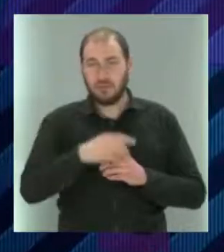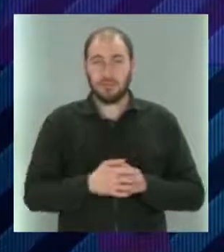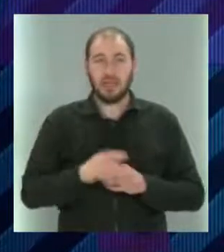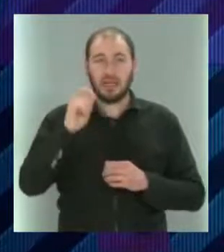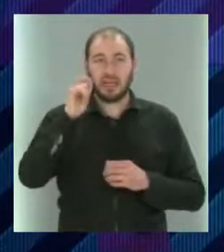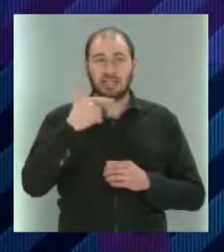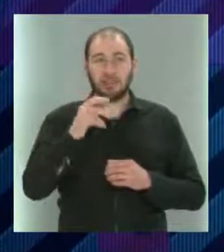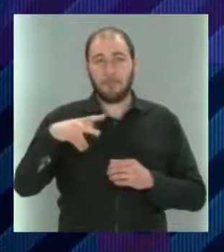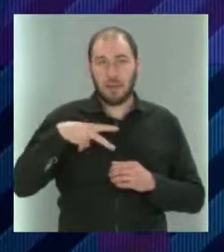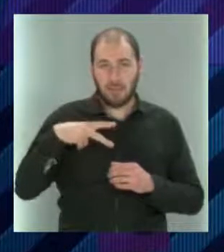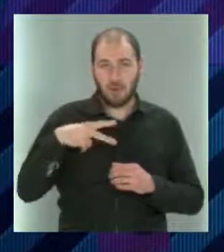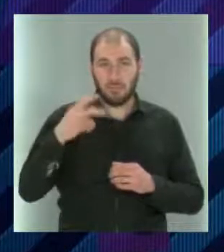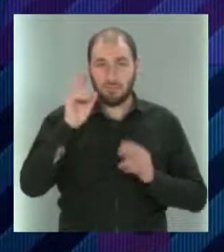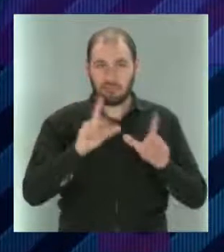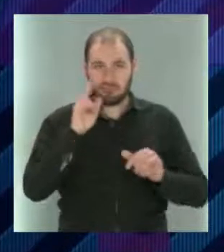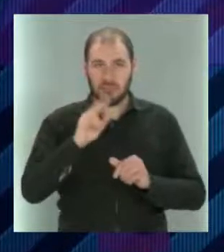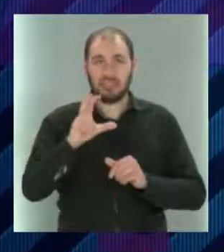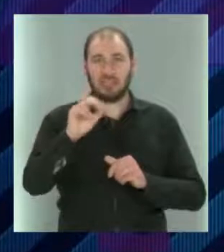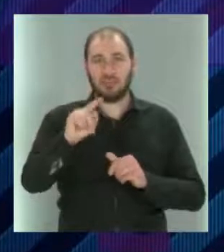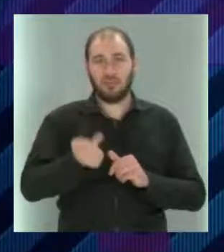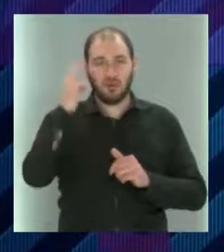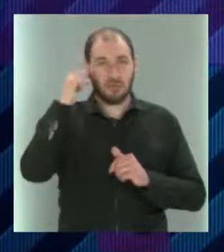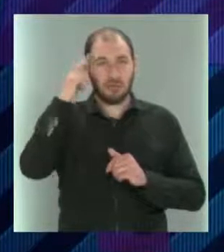el gasoil premium, lo vemos en la placa, cuesta